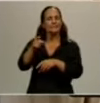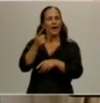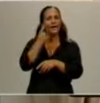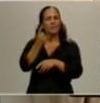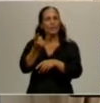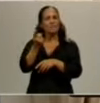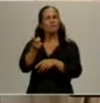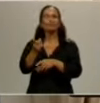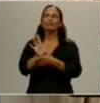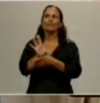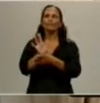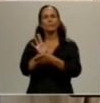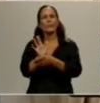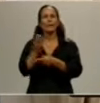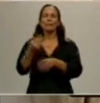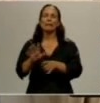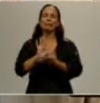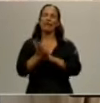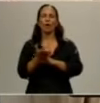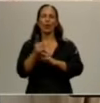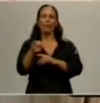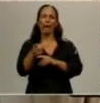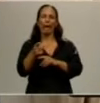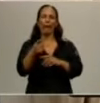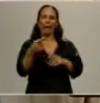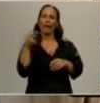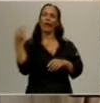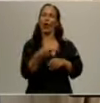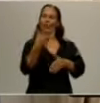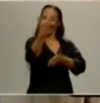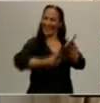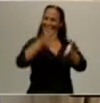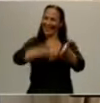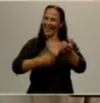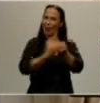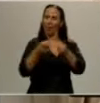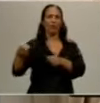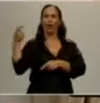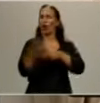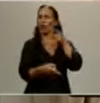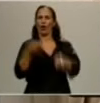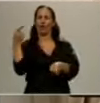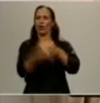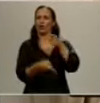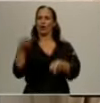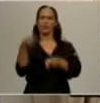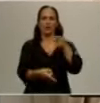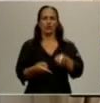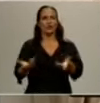comenzaron prácticamente a bombardear este acuerdo. Y es allí también, porque hay que señalarlo, cuando